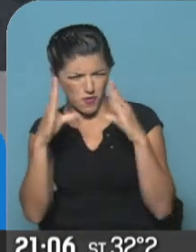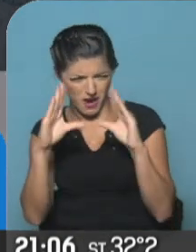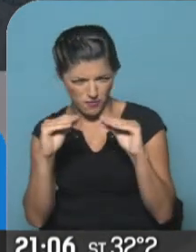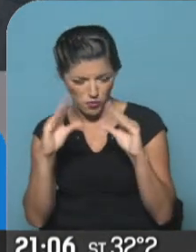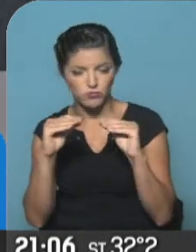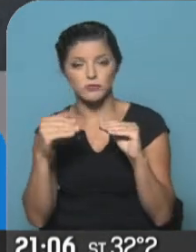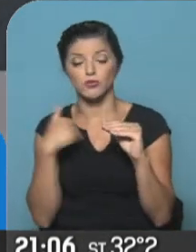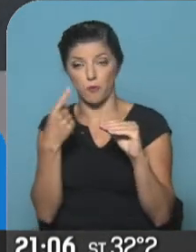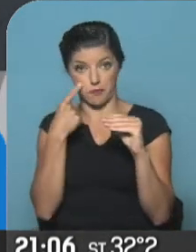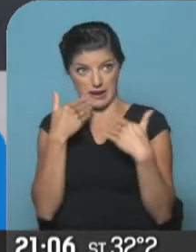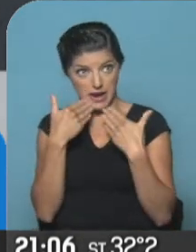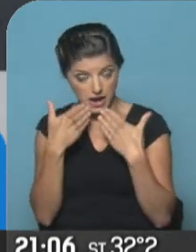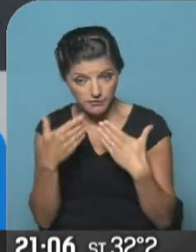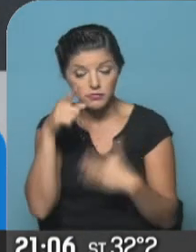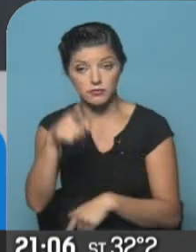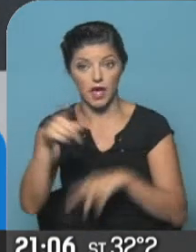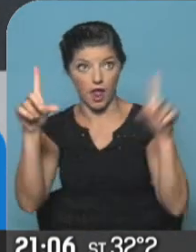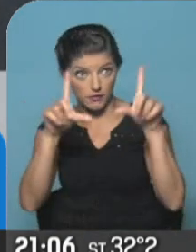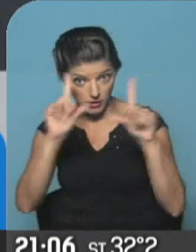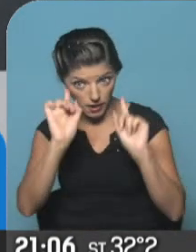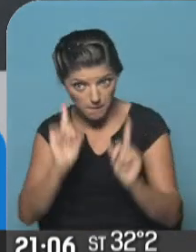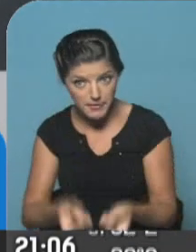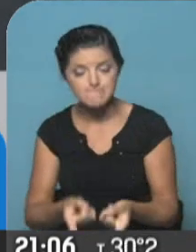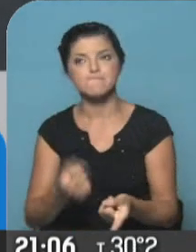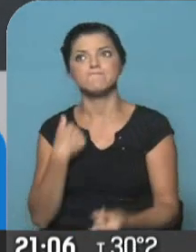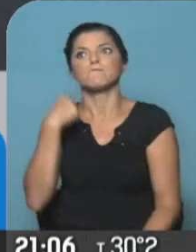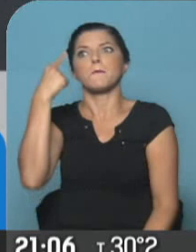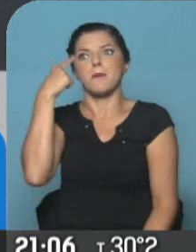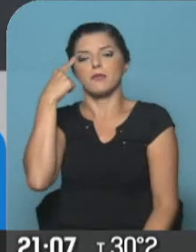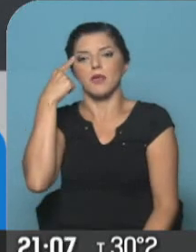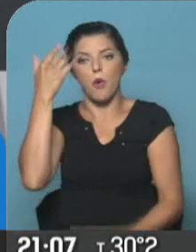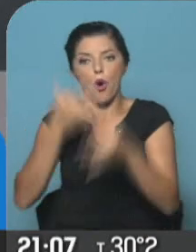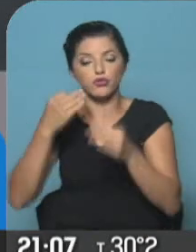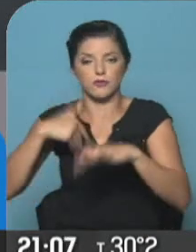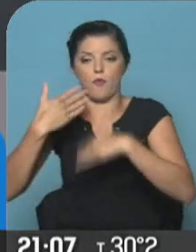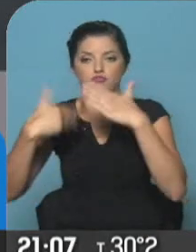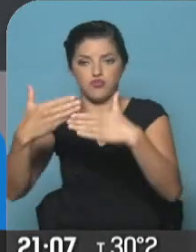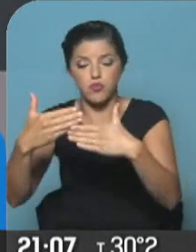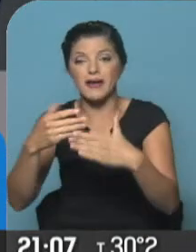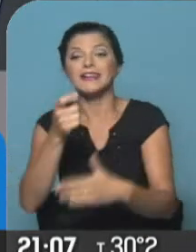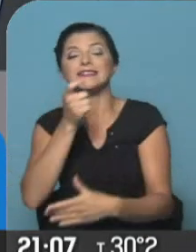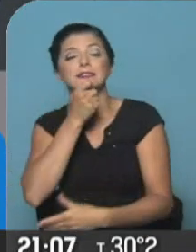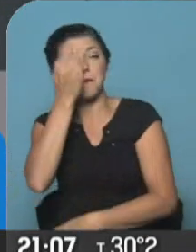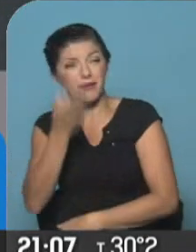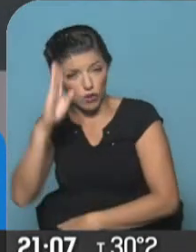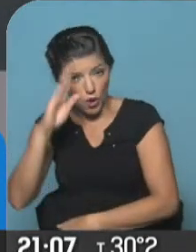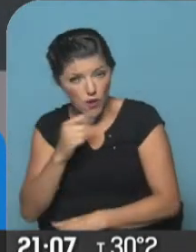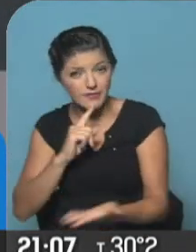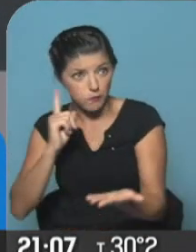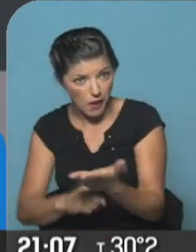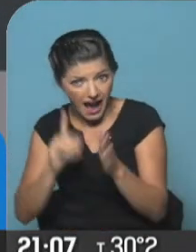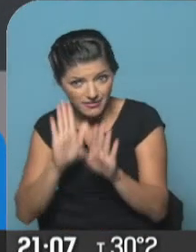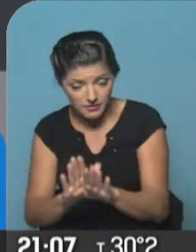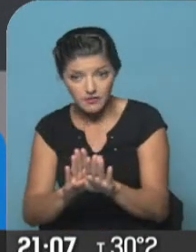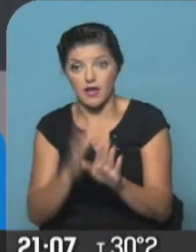también. Creemos que la justicia está avanzando, creemos que si el juez Ercolini ha tomado esta medida es porque seguramente tiene